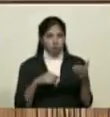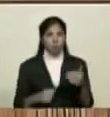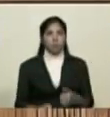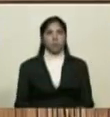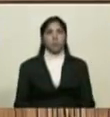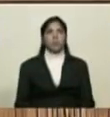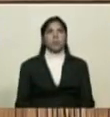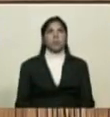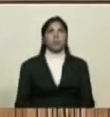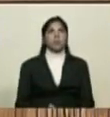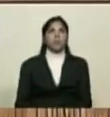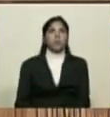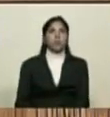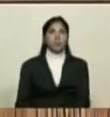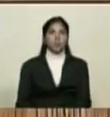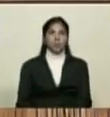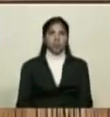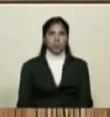Dice así: